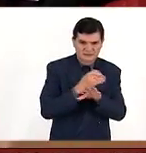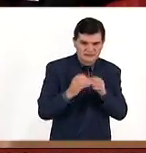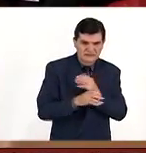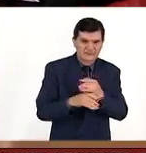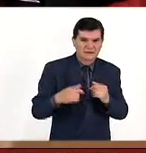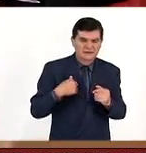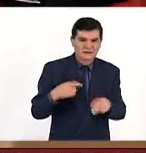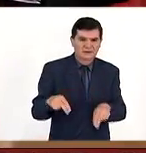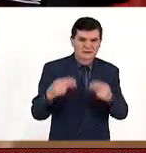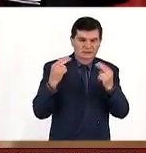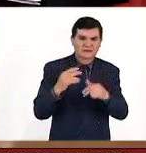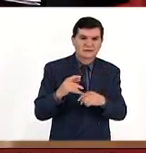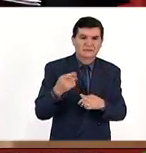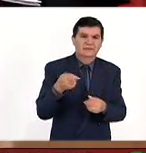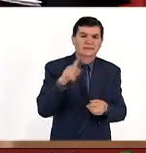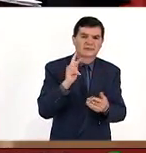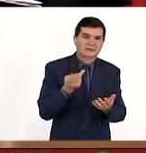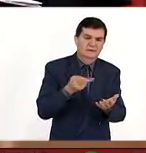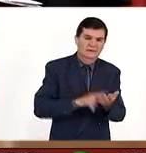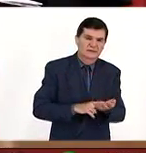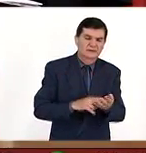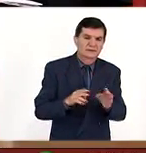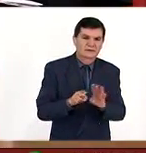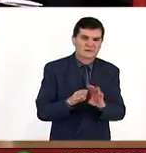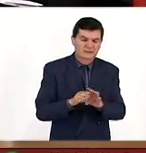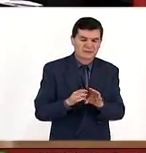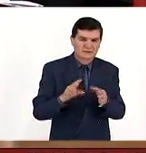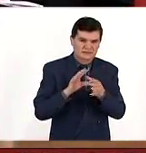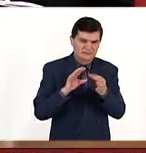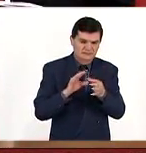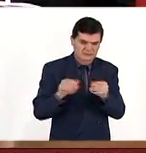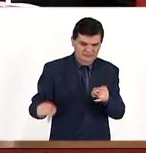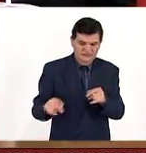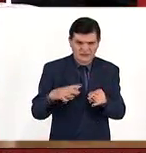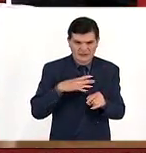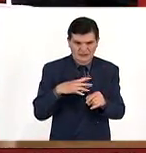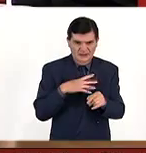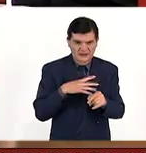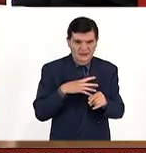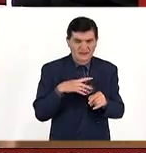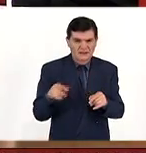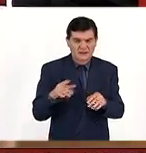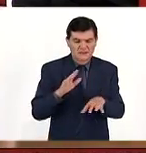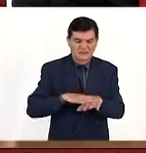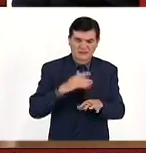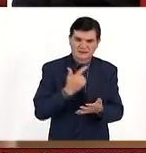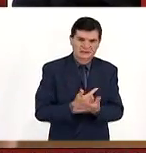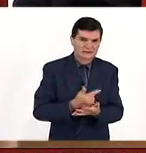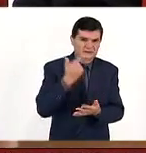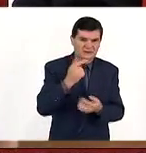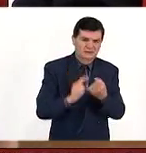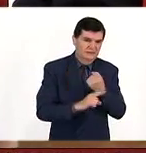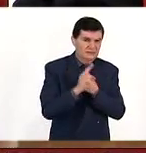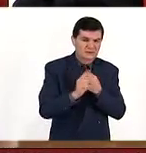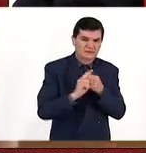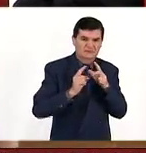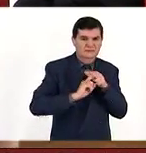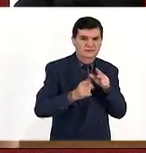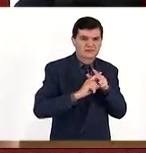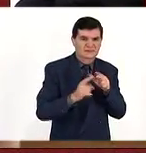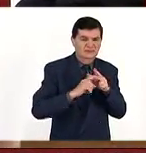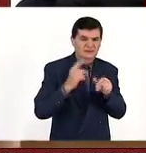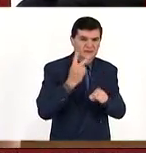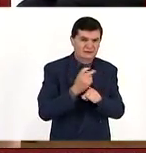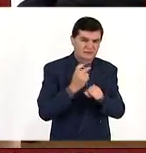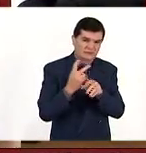este asunto pero además lo que llama la atención es que se considera que es el más el problema migratorio desde la